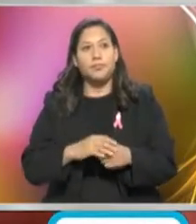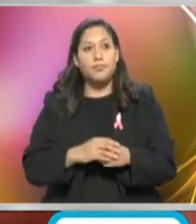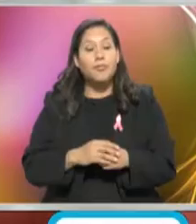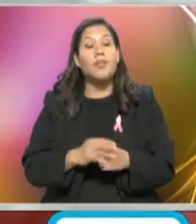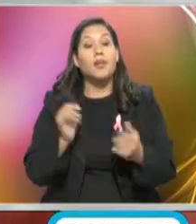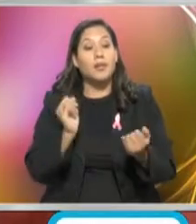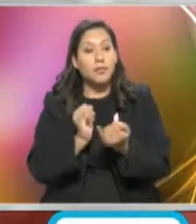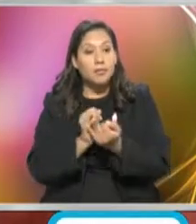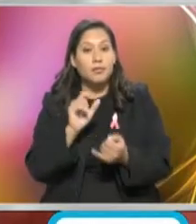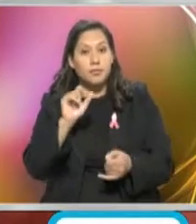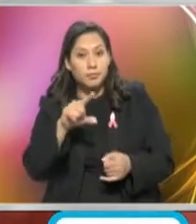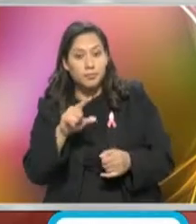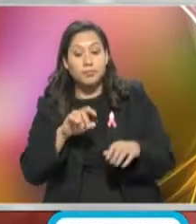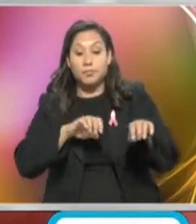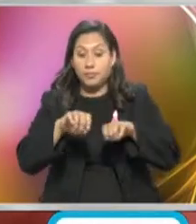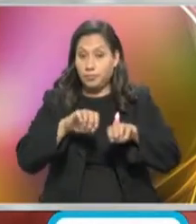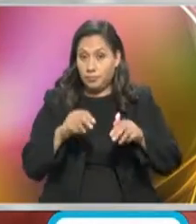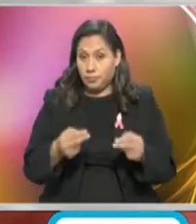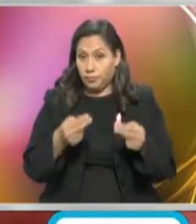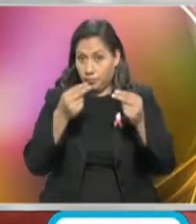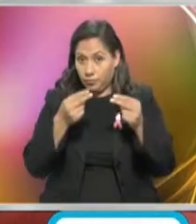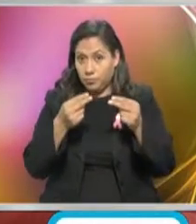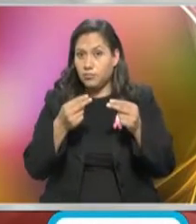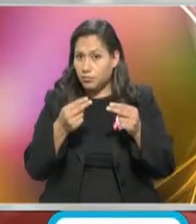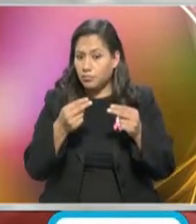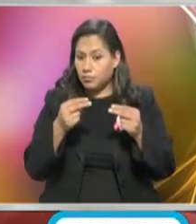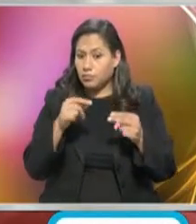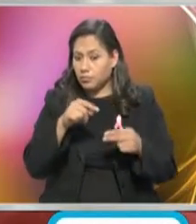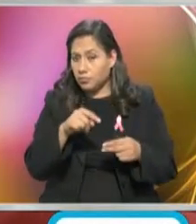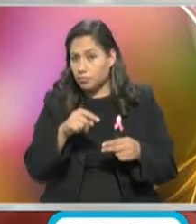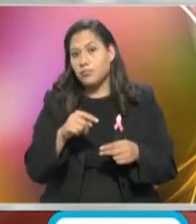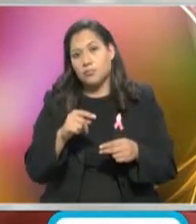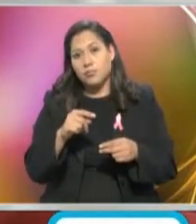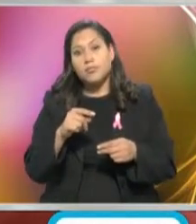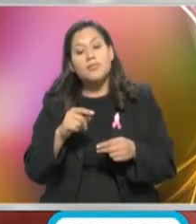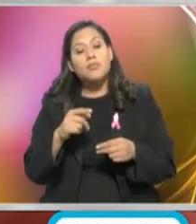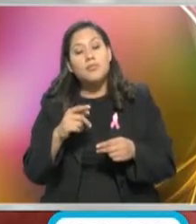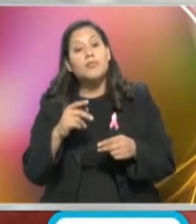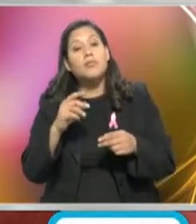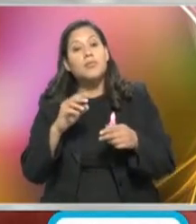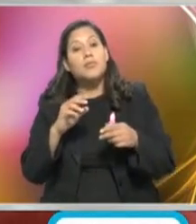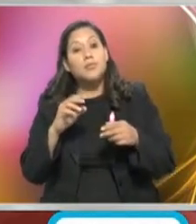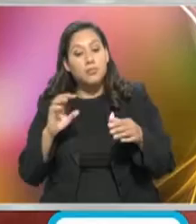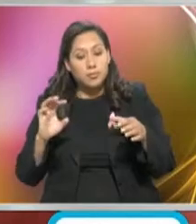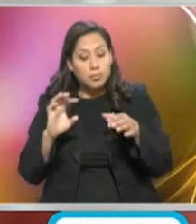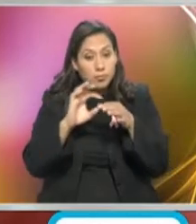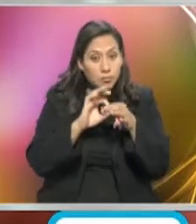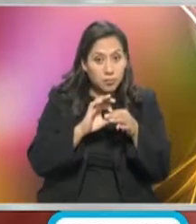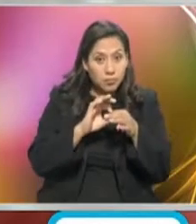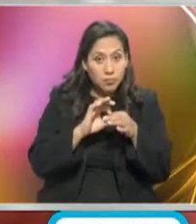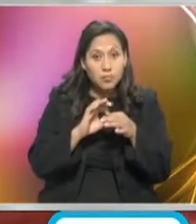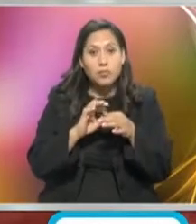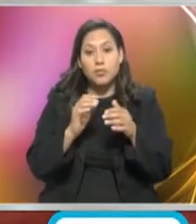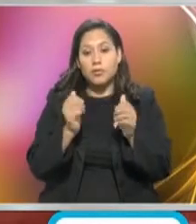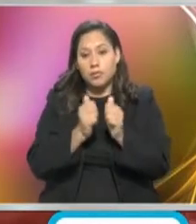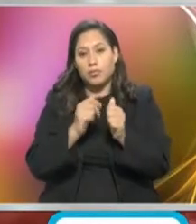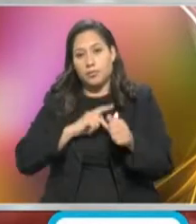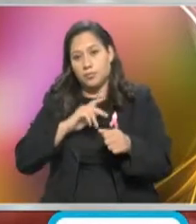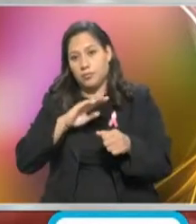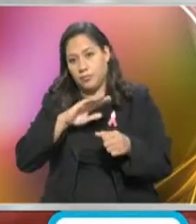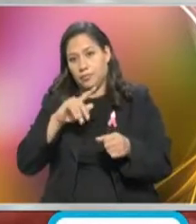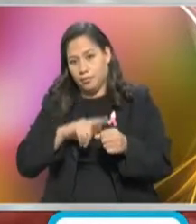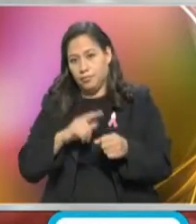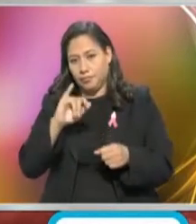Y también, pues, el emprendimiento cabe Por y supuesto. va de la mano en muchos aspectos con nuestras mascotas.